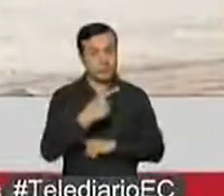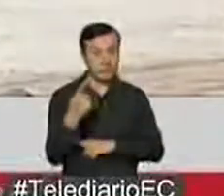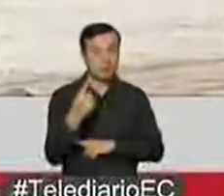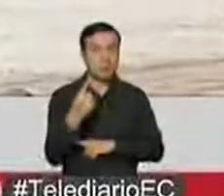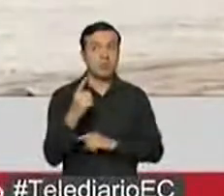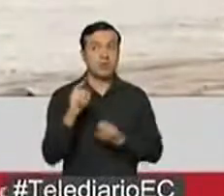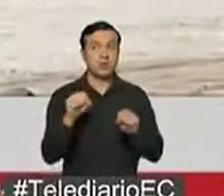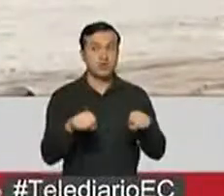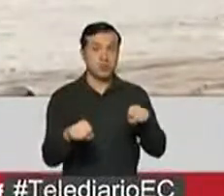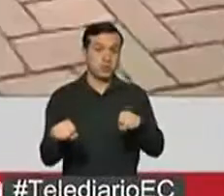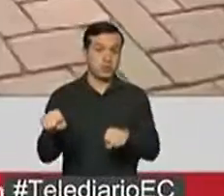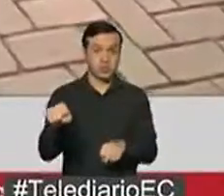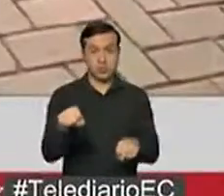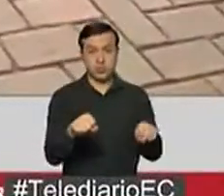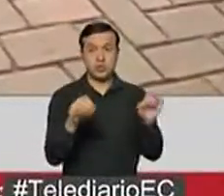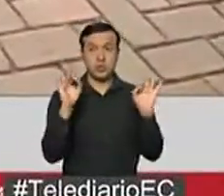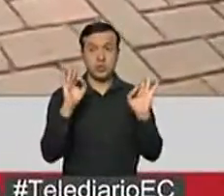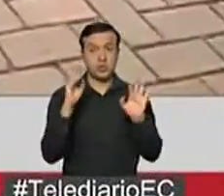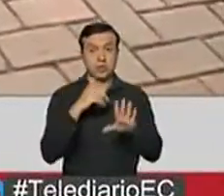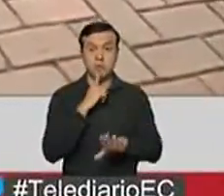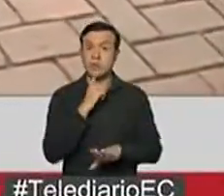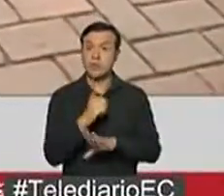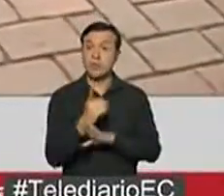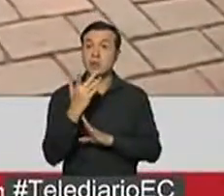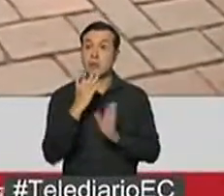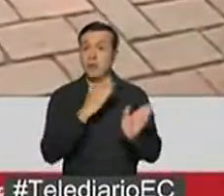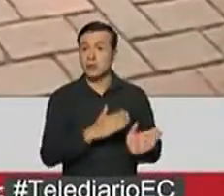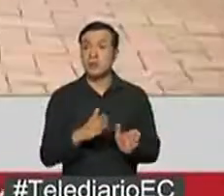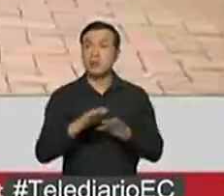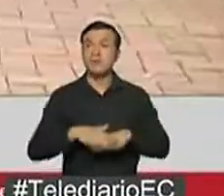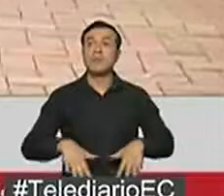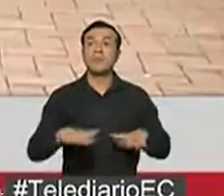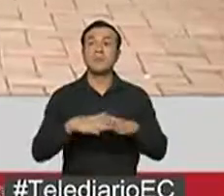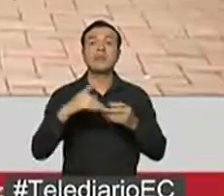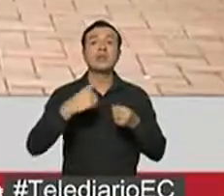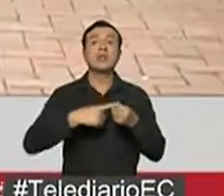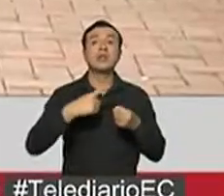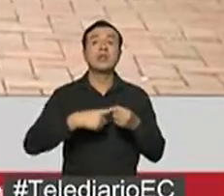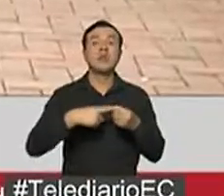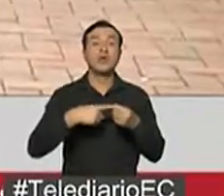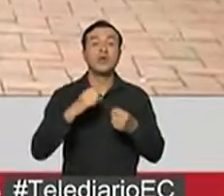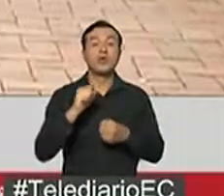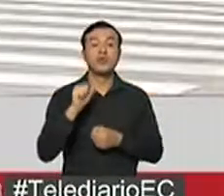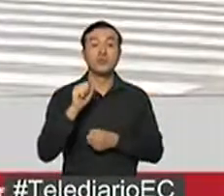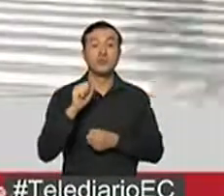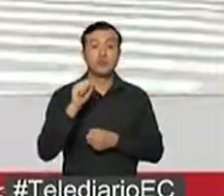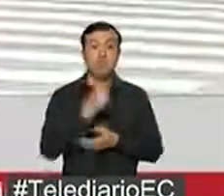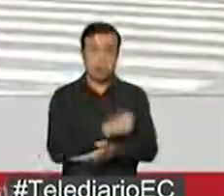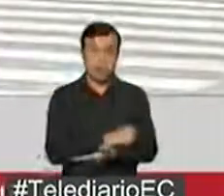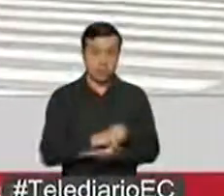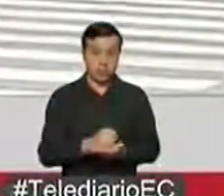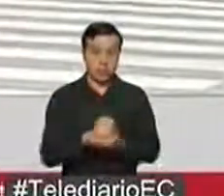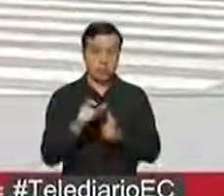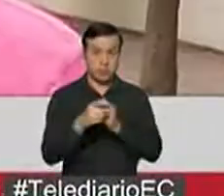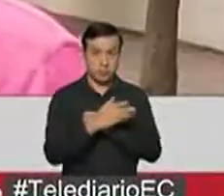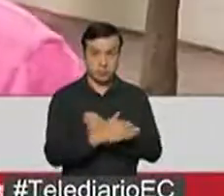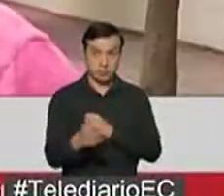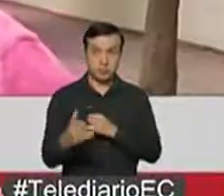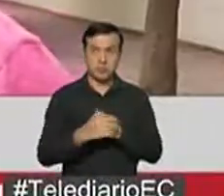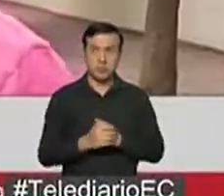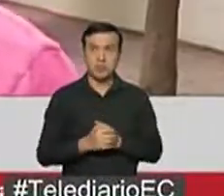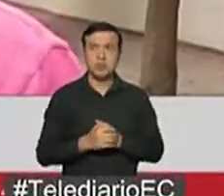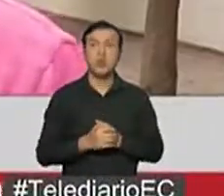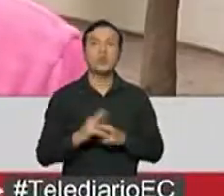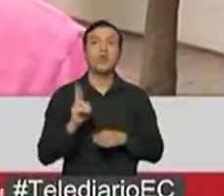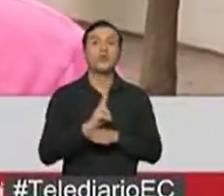los scooters eléctricos una alternativa que han tomado los cantones de quito y ahora samborondón para la ciudadanía combatir el